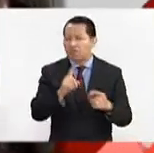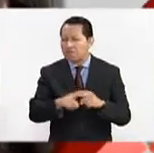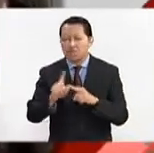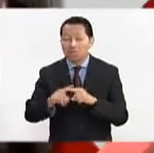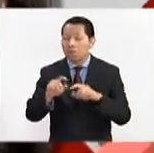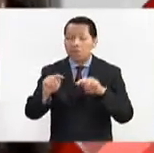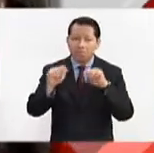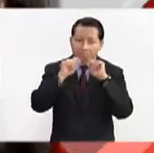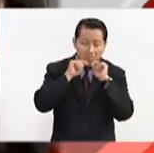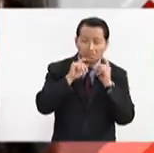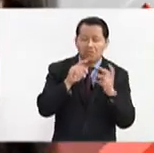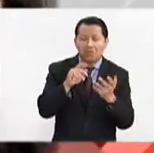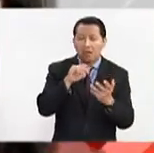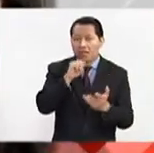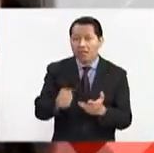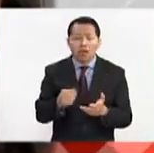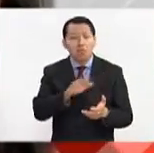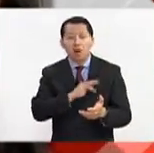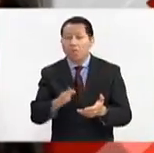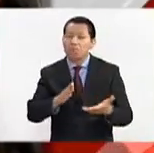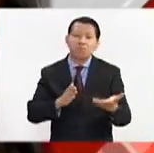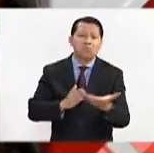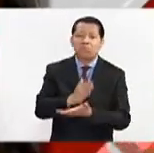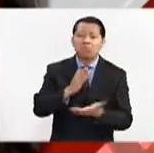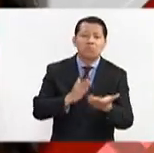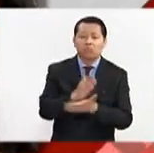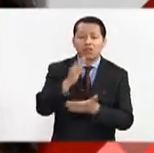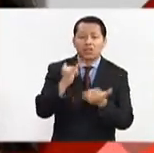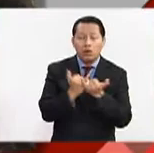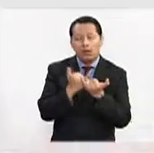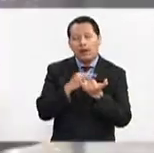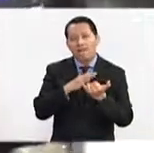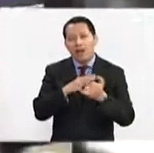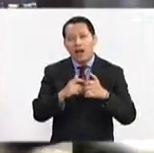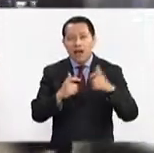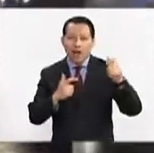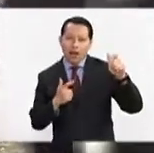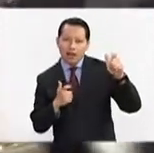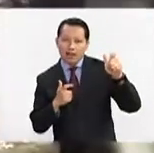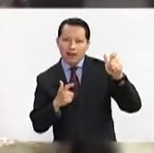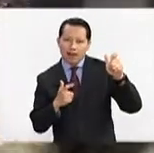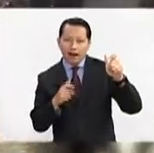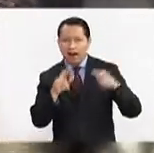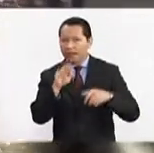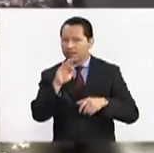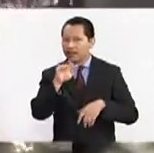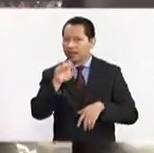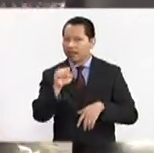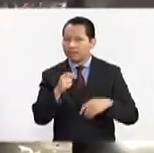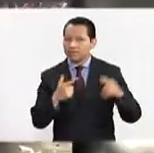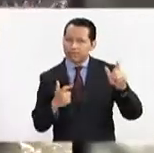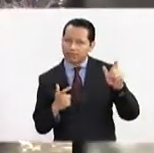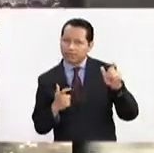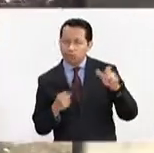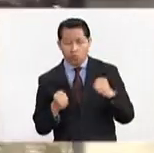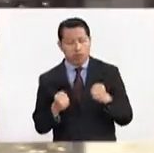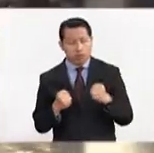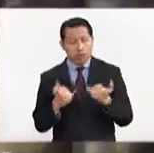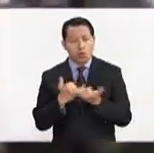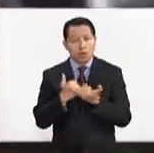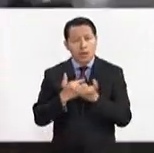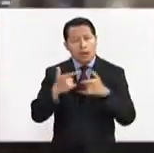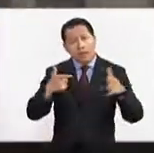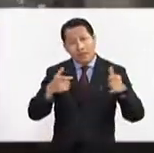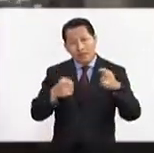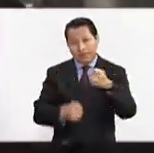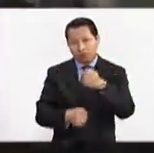número todavía indeterminado, pero aparentemente importante, de rifles de alto poder, que además eran automáticos, lo